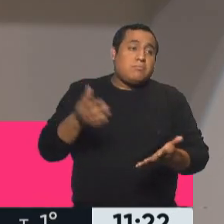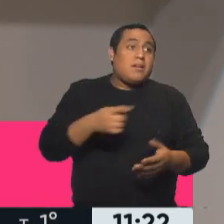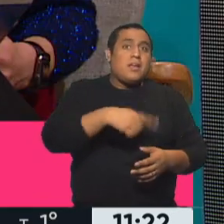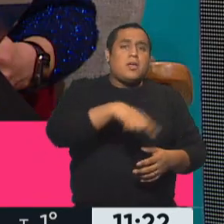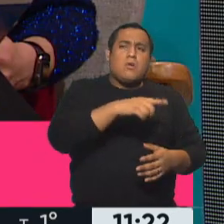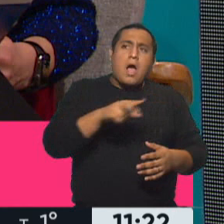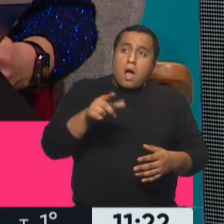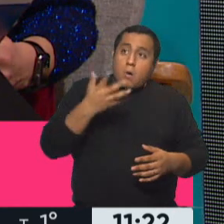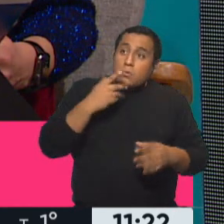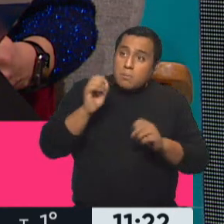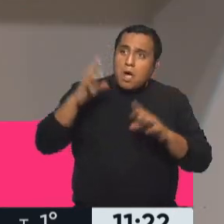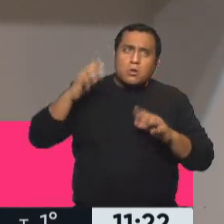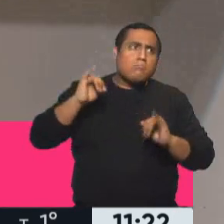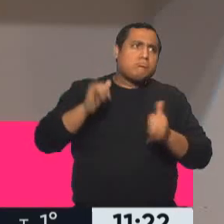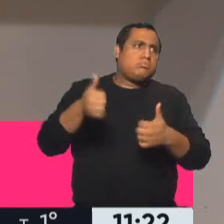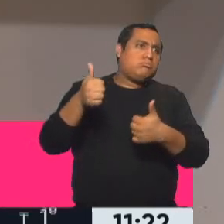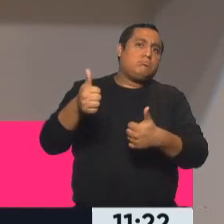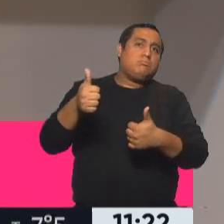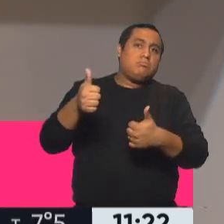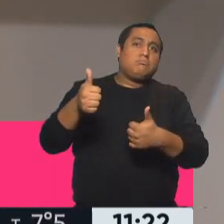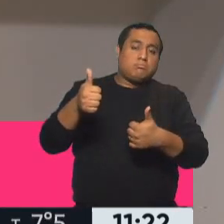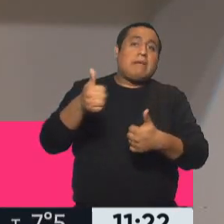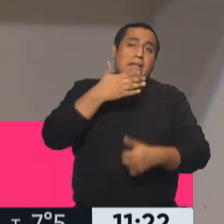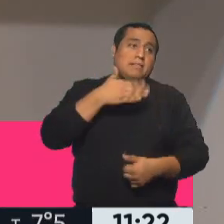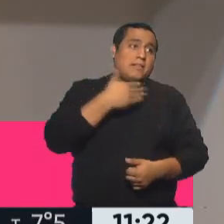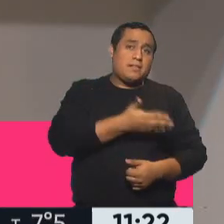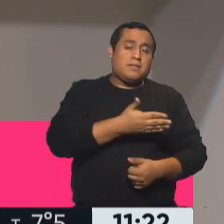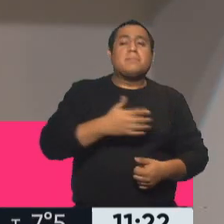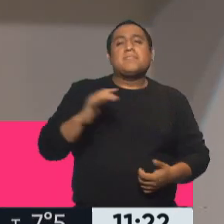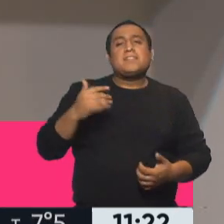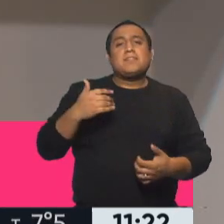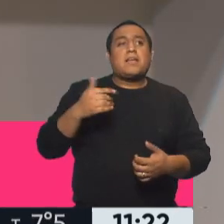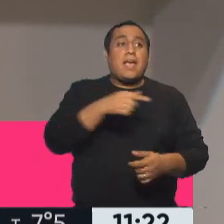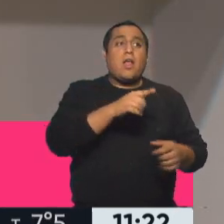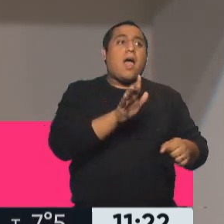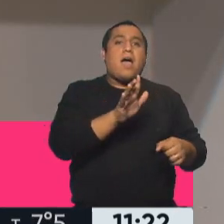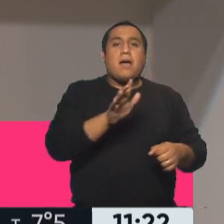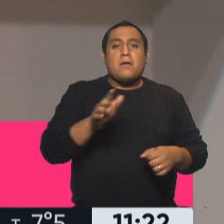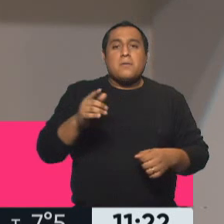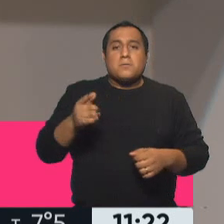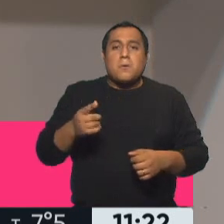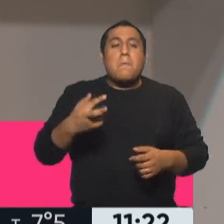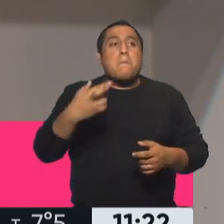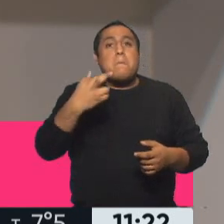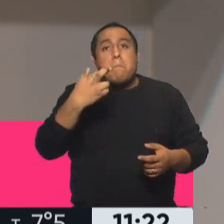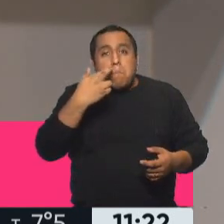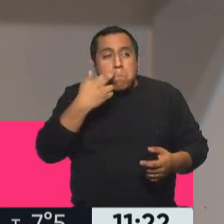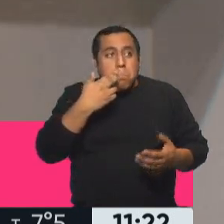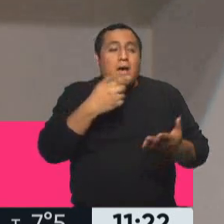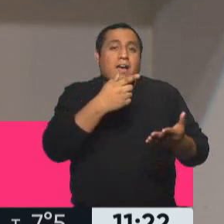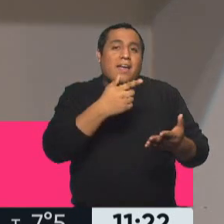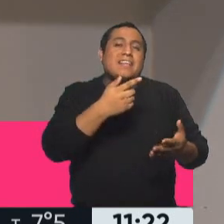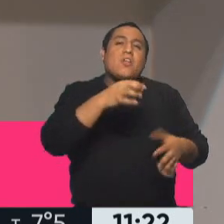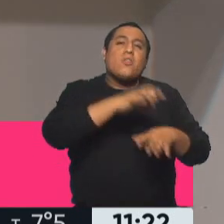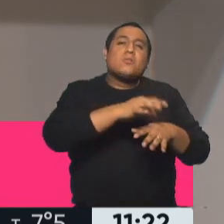perfecto. Totalmente, siempre digo eso, porque es como que ser actor teniendo un hijo, un padre dentista, un padre abogado, tal vez es más difícil, ¿no?